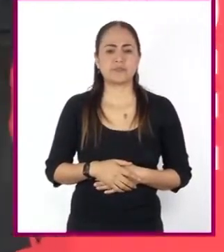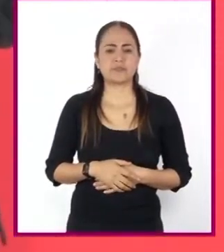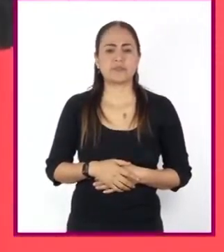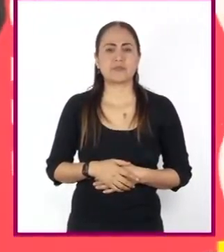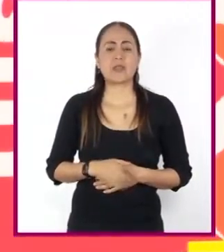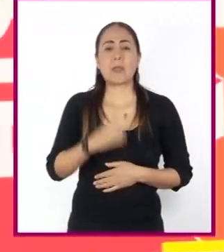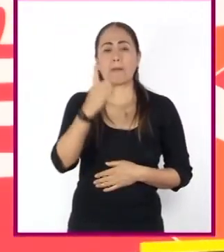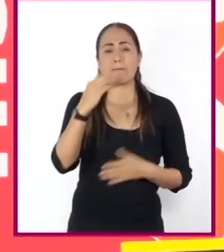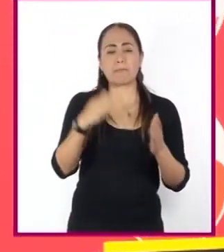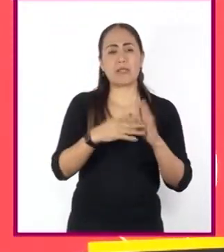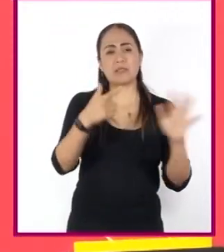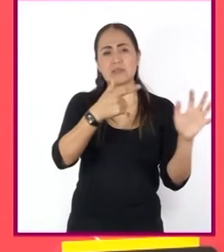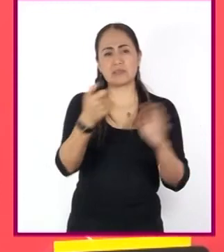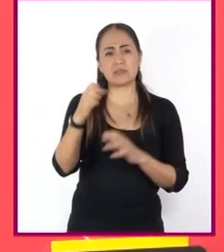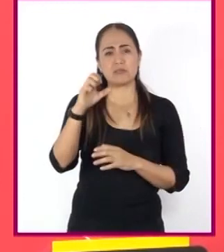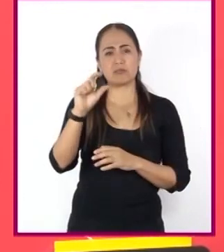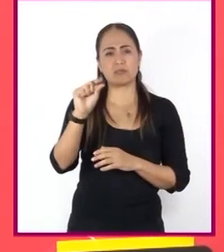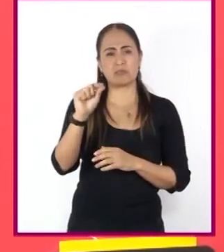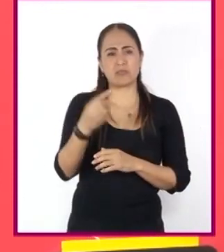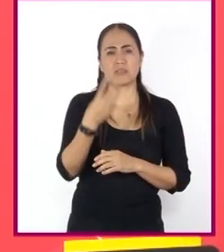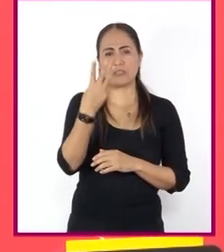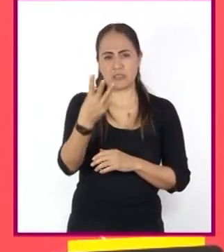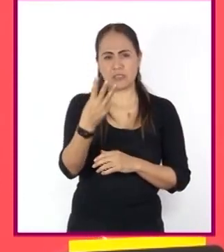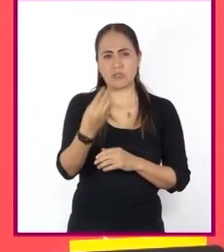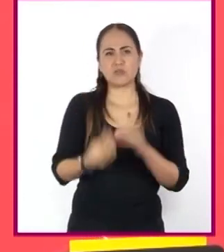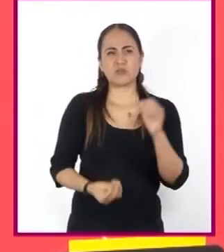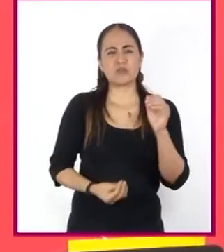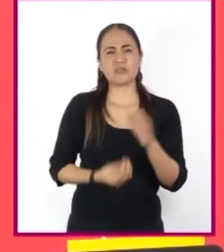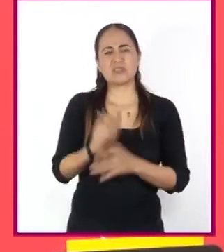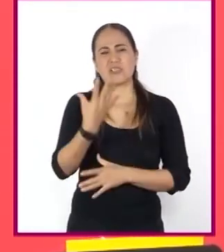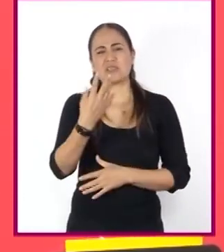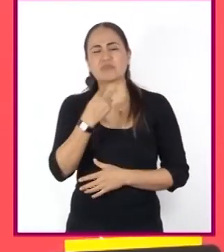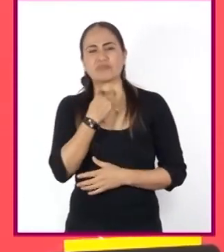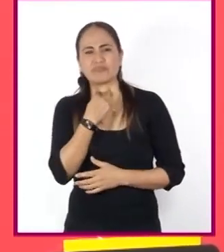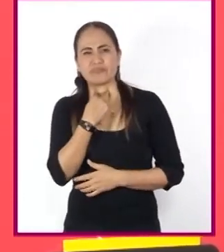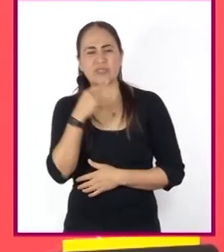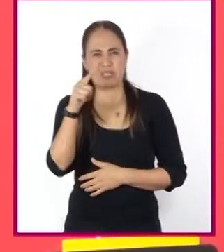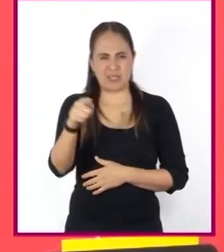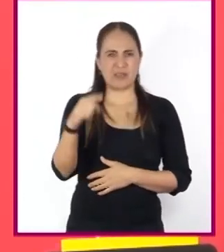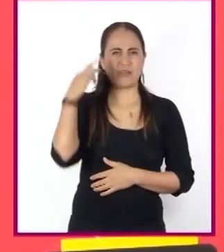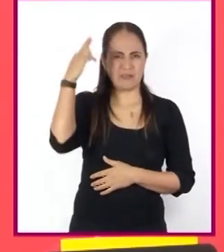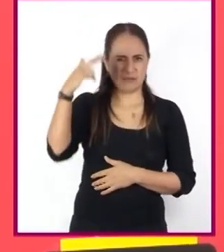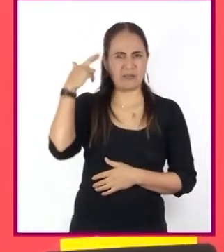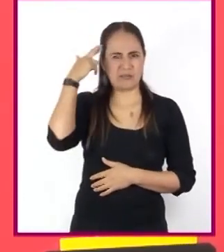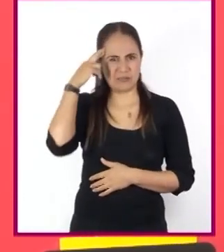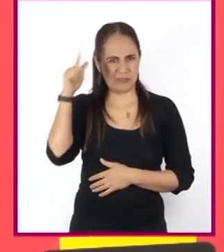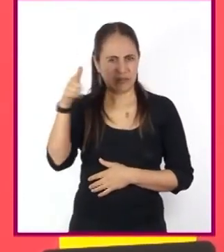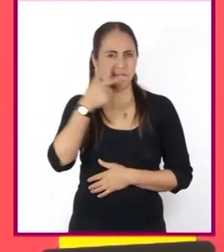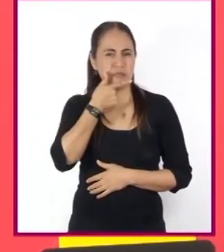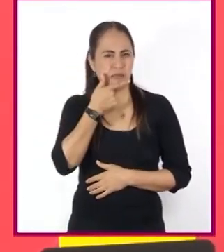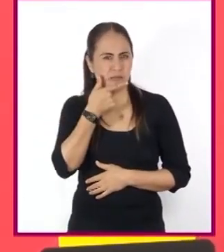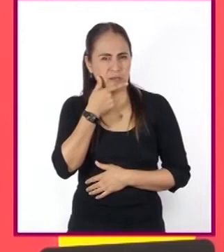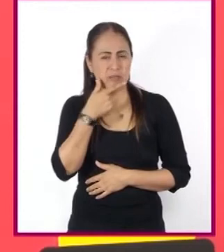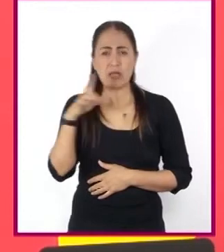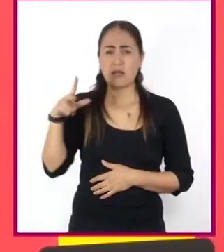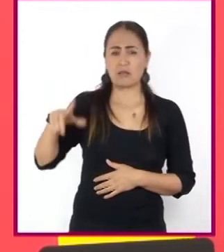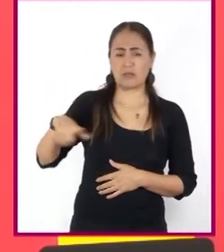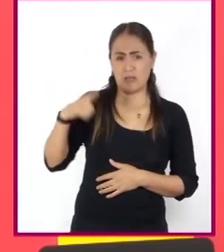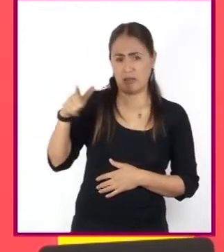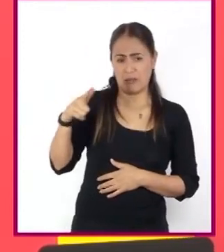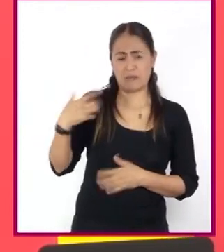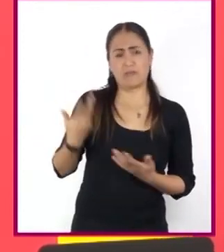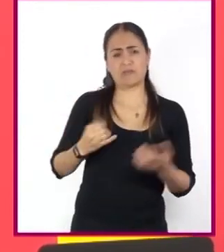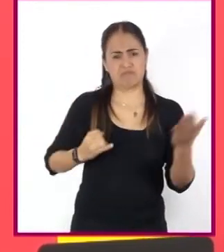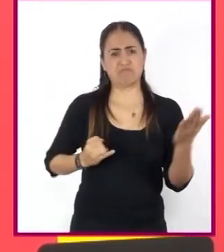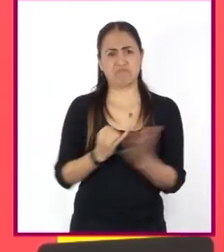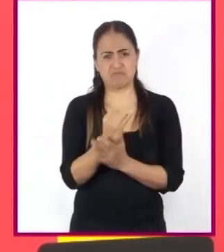En 1773 surgió una nueva crisis para la corona inglesa, así que el gobierno inglés tomó la decisión